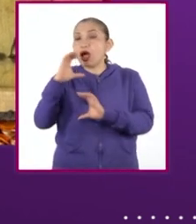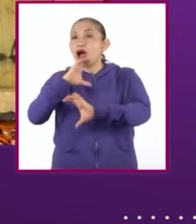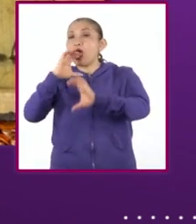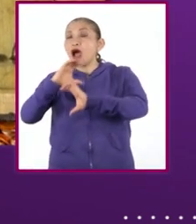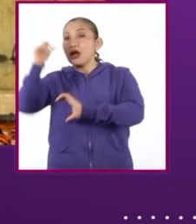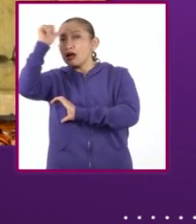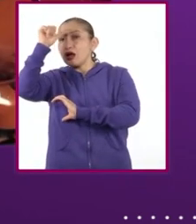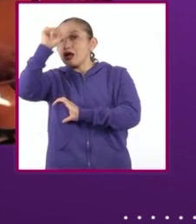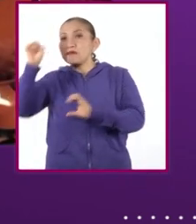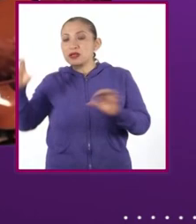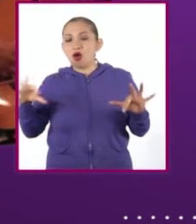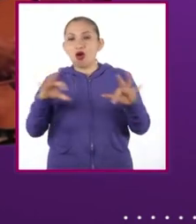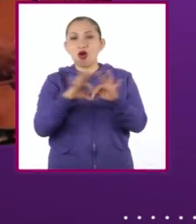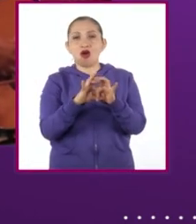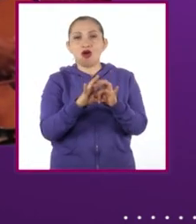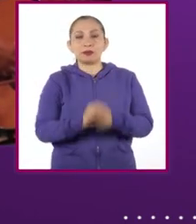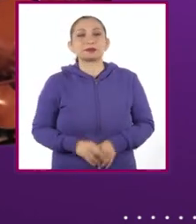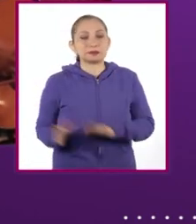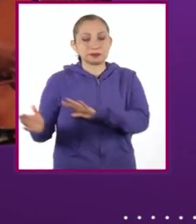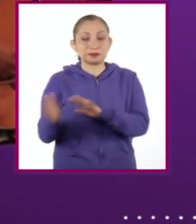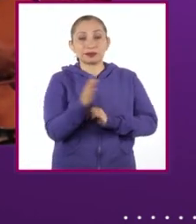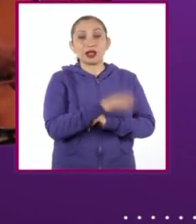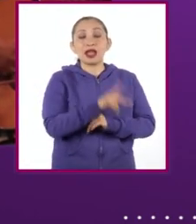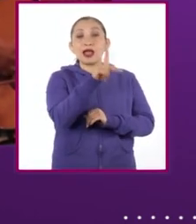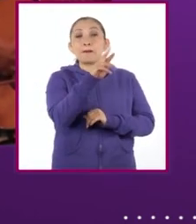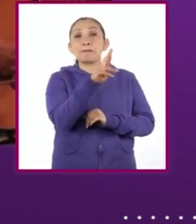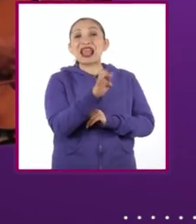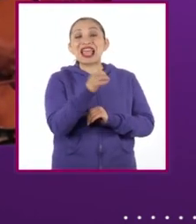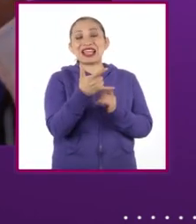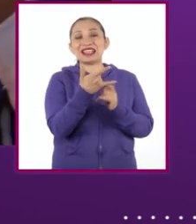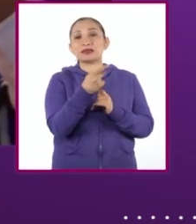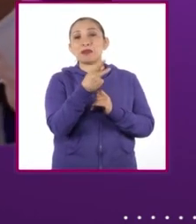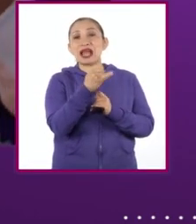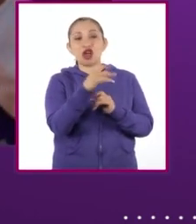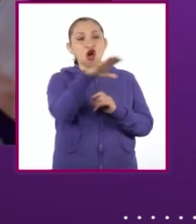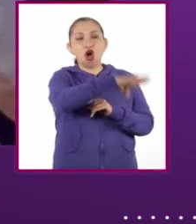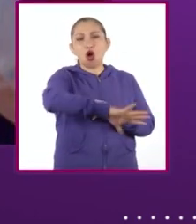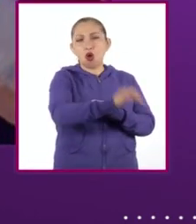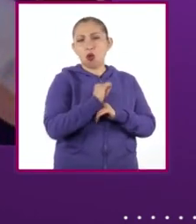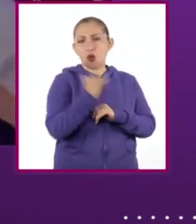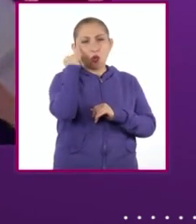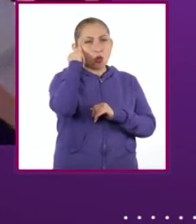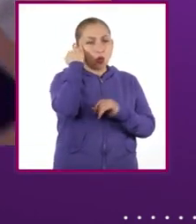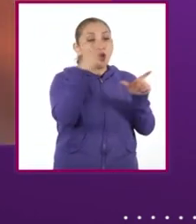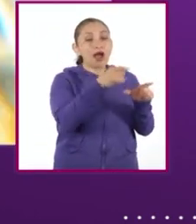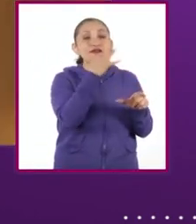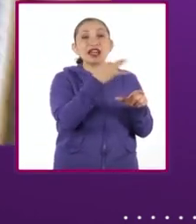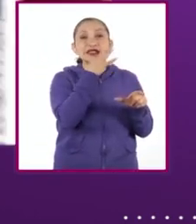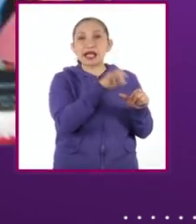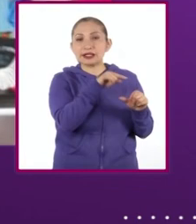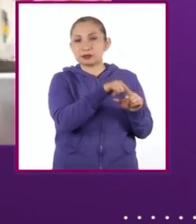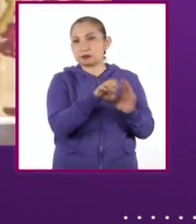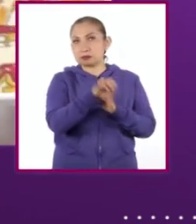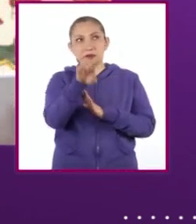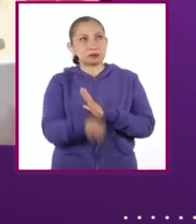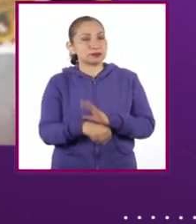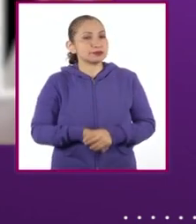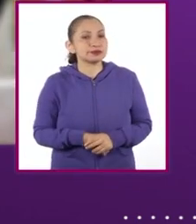los evangelizadores. De origen prehispánico son algunos de los espacios destinados a las festividades. Por